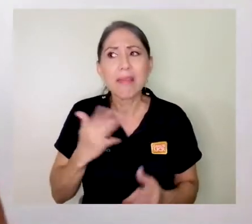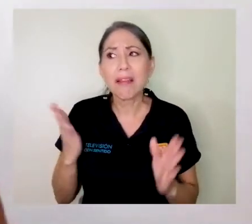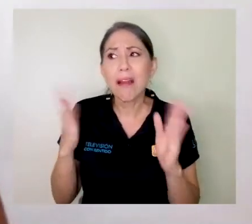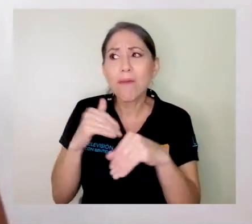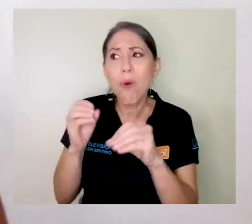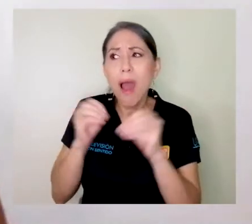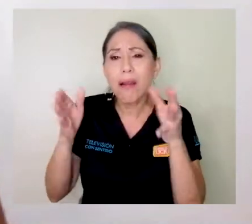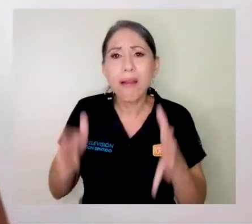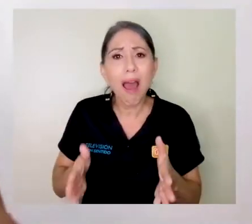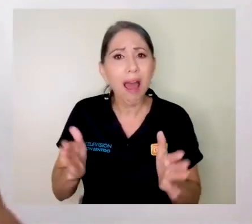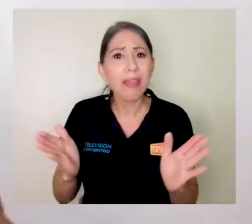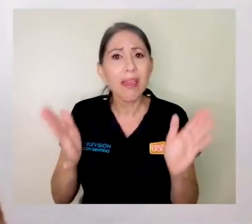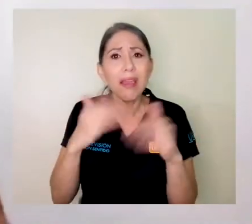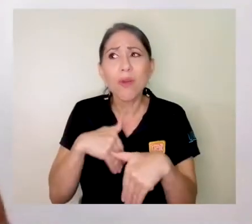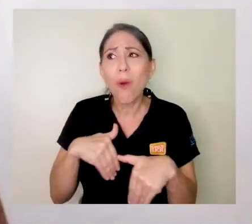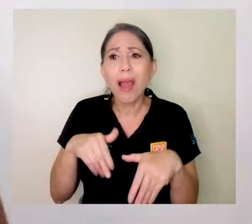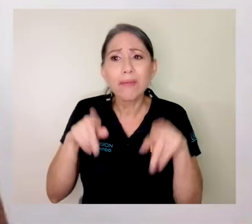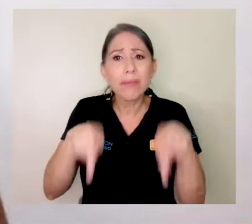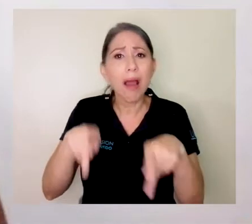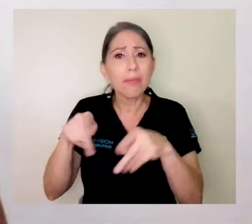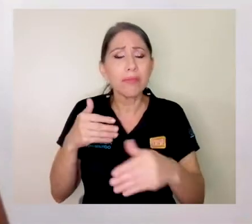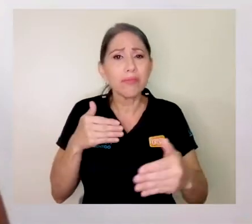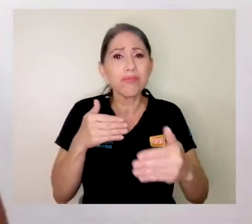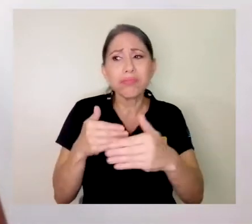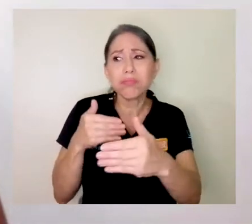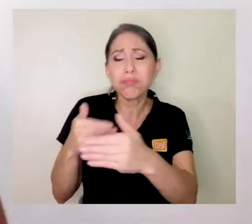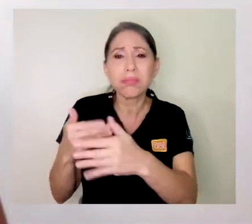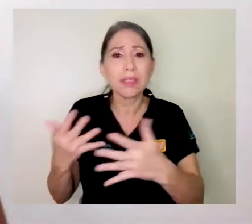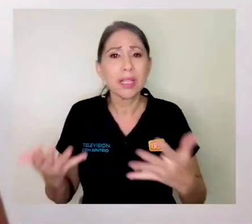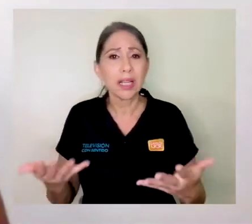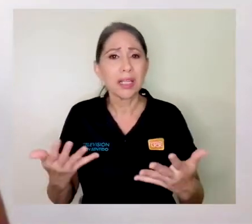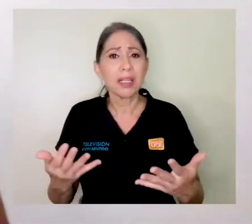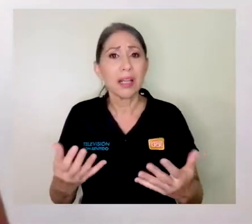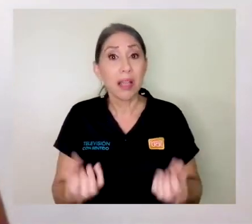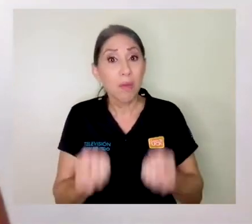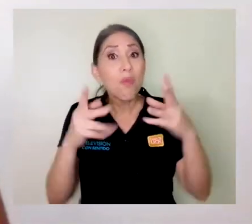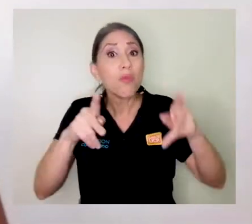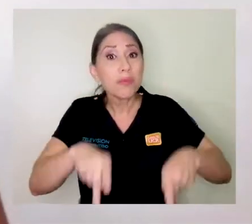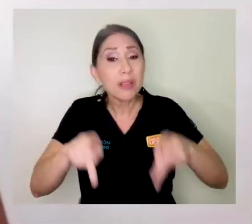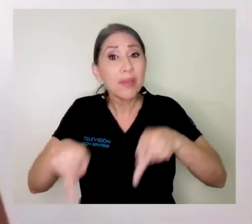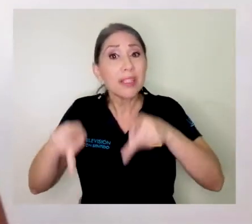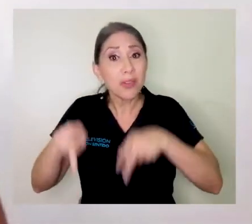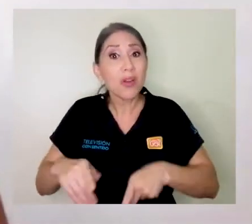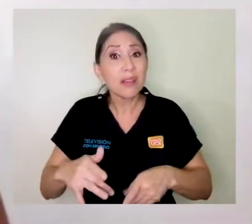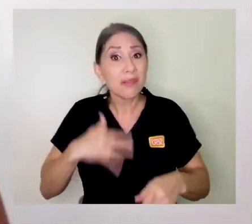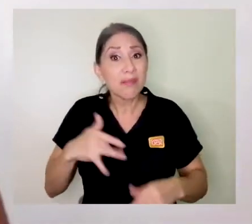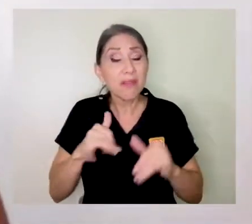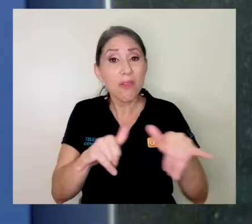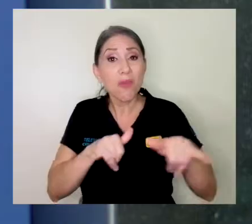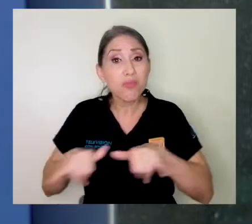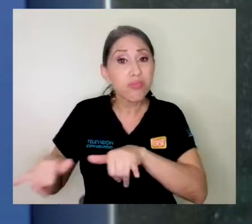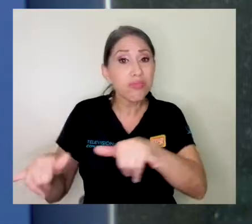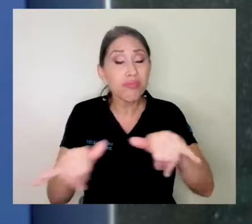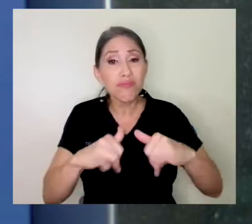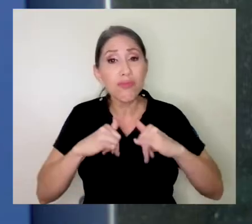a nadie, que no tenemos la cercanía de nadie, ¿verdad? Que muchas personas lo están sintiendo.